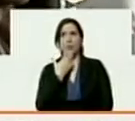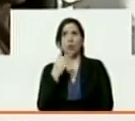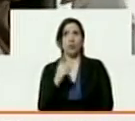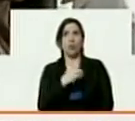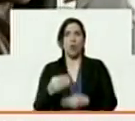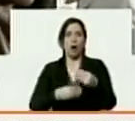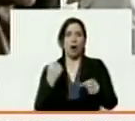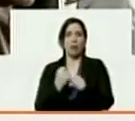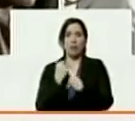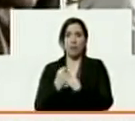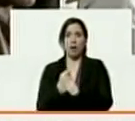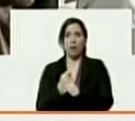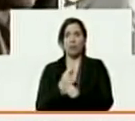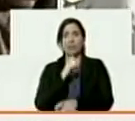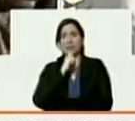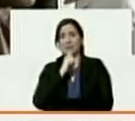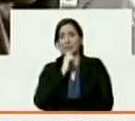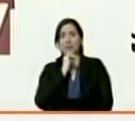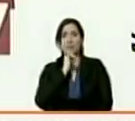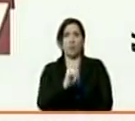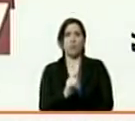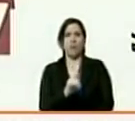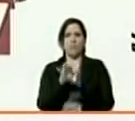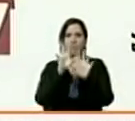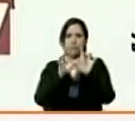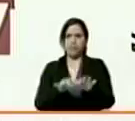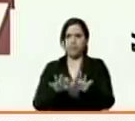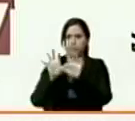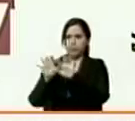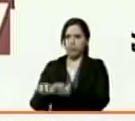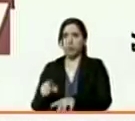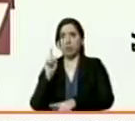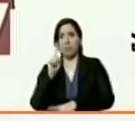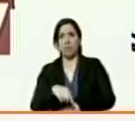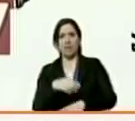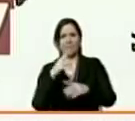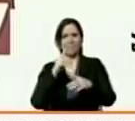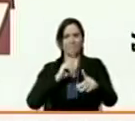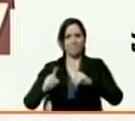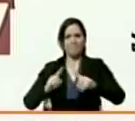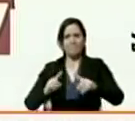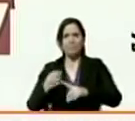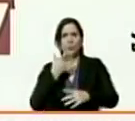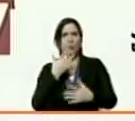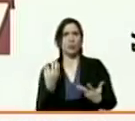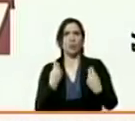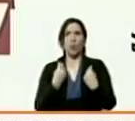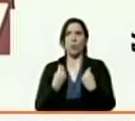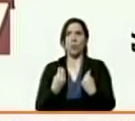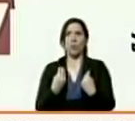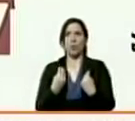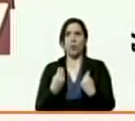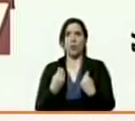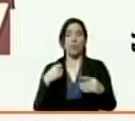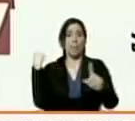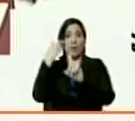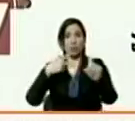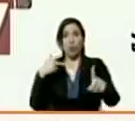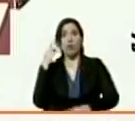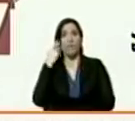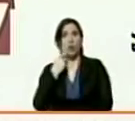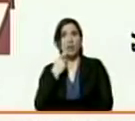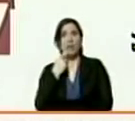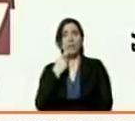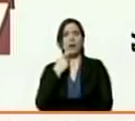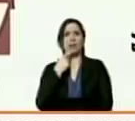trabajo, sino por lo difícil de informar por su extensión, como Amazonas o Bolívar, que cuesta más, ¿ves? Visitar casa